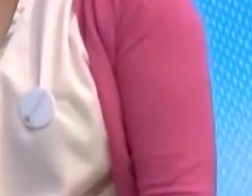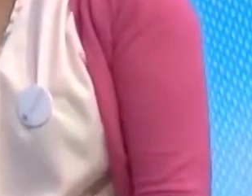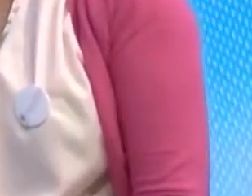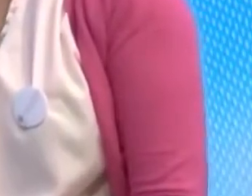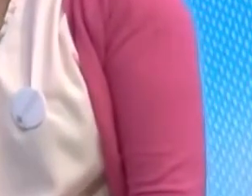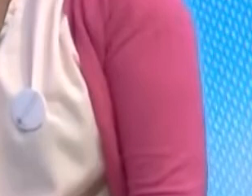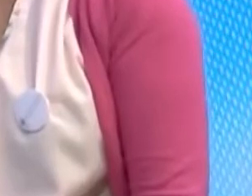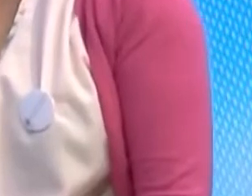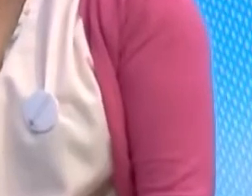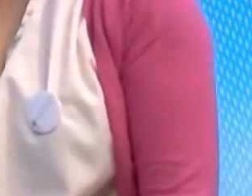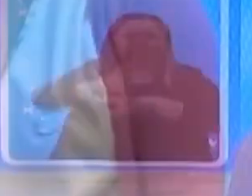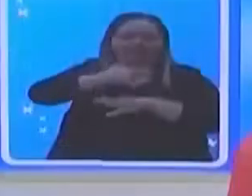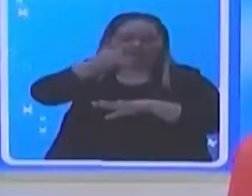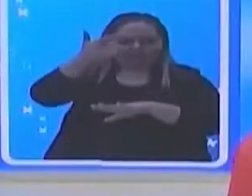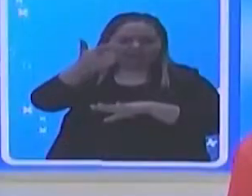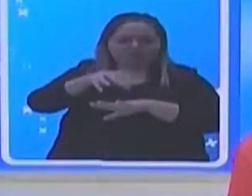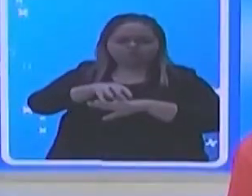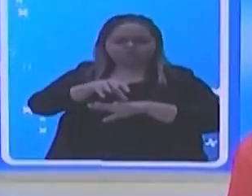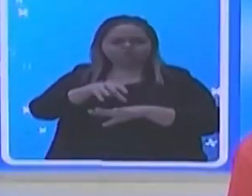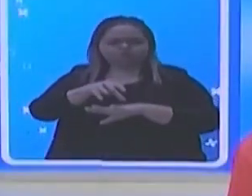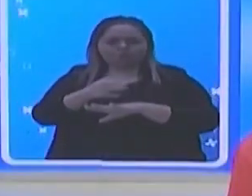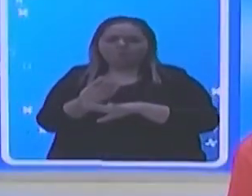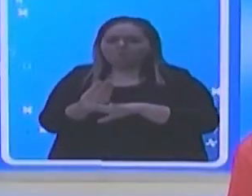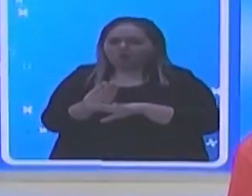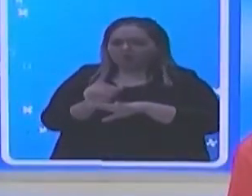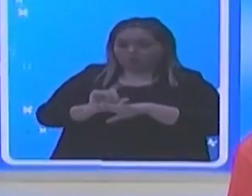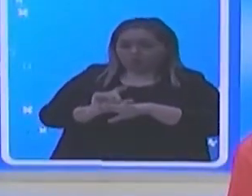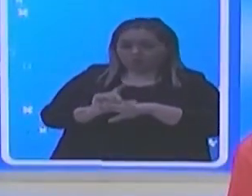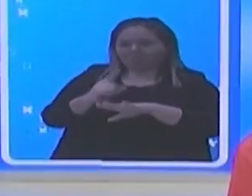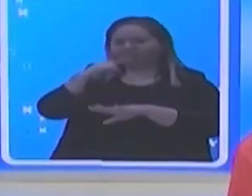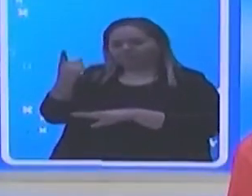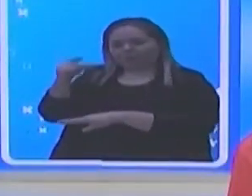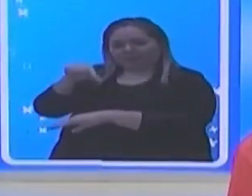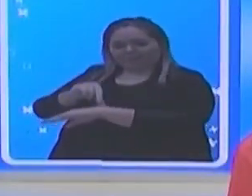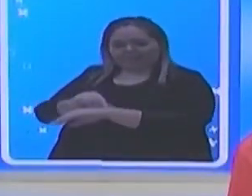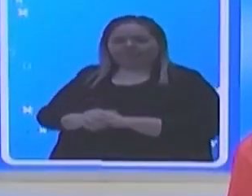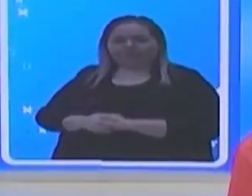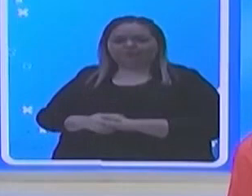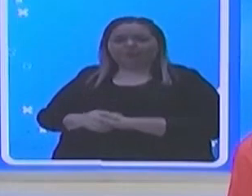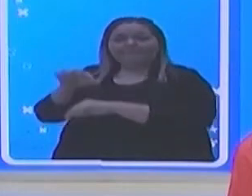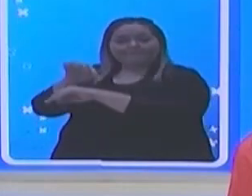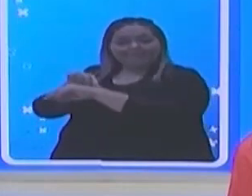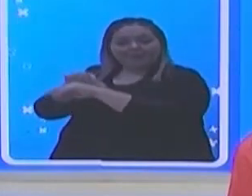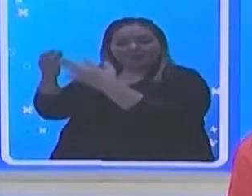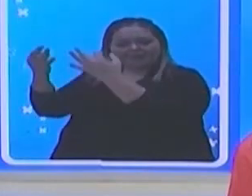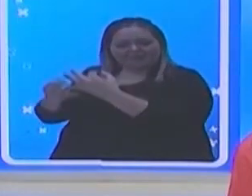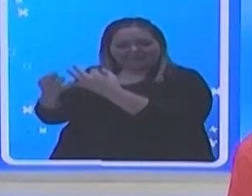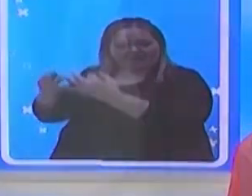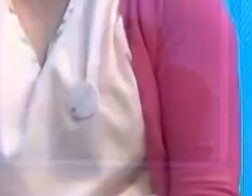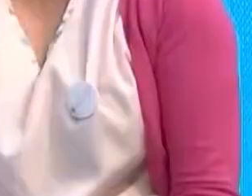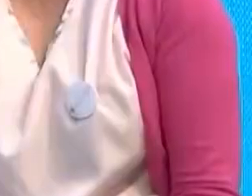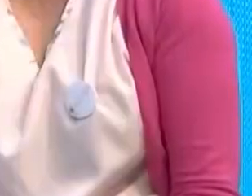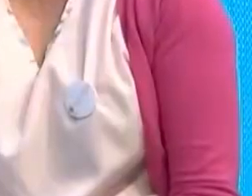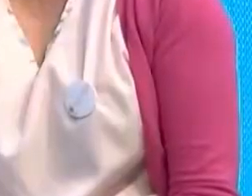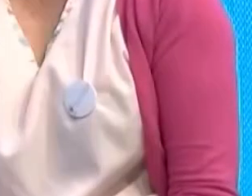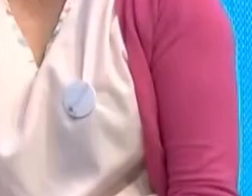pie diabético no es lo mismo que un pie diabético, ¿sí? La persona que tiene diabetes